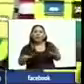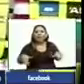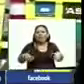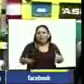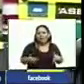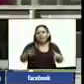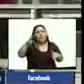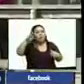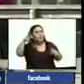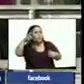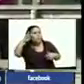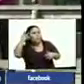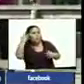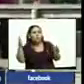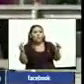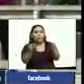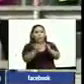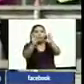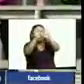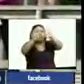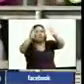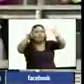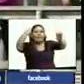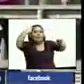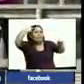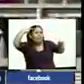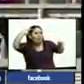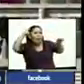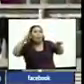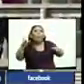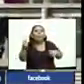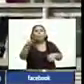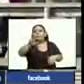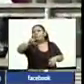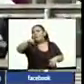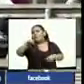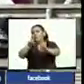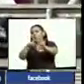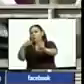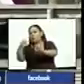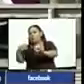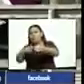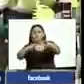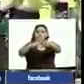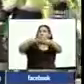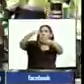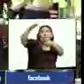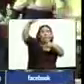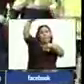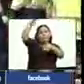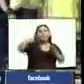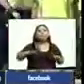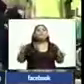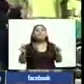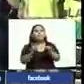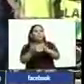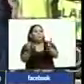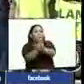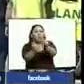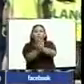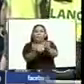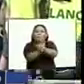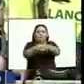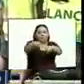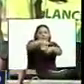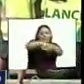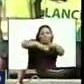erupción era significativa y que la nube de ceniz y vapor había alcanzado 3.660 metros de altura también afectó a todo el cráter